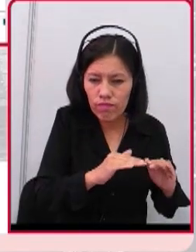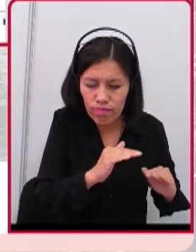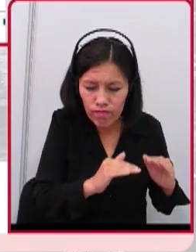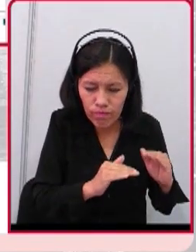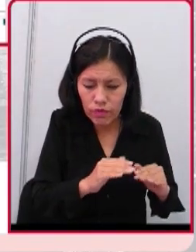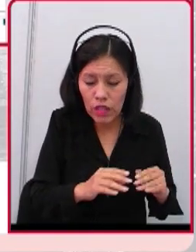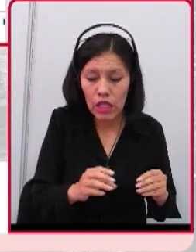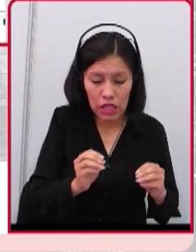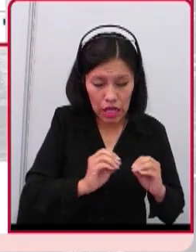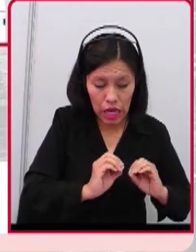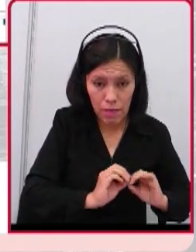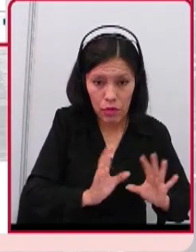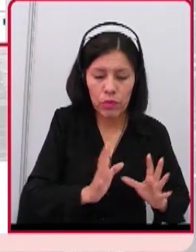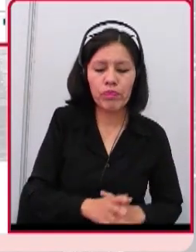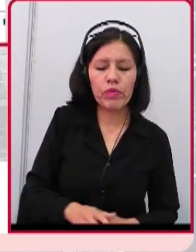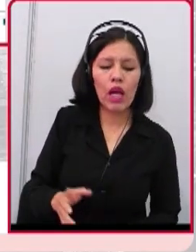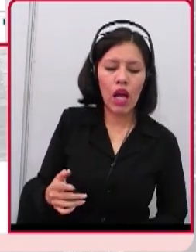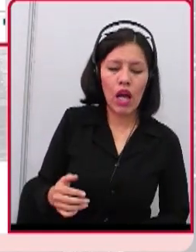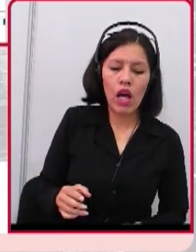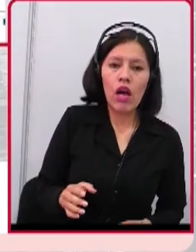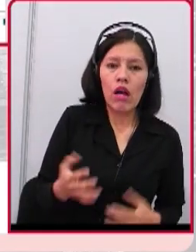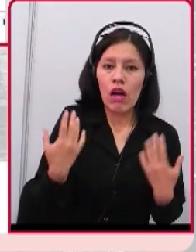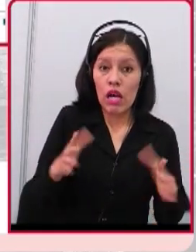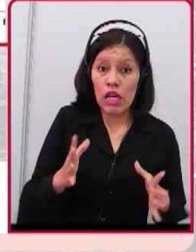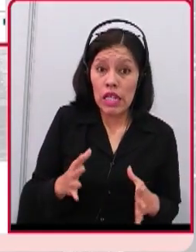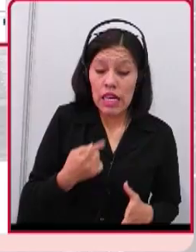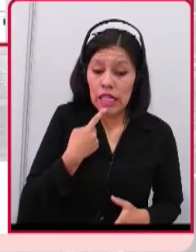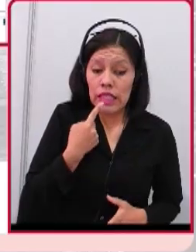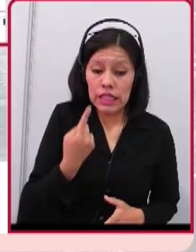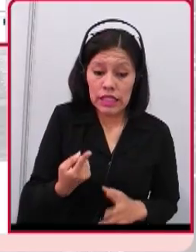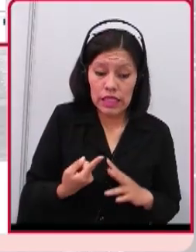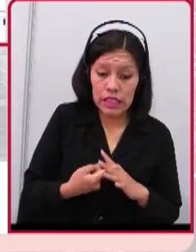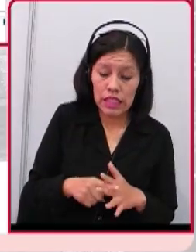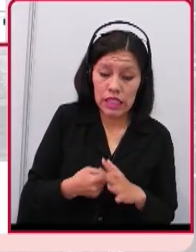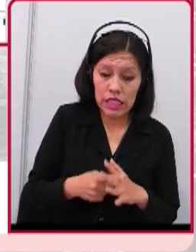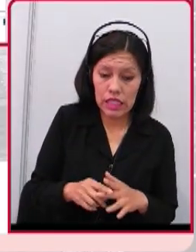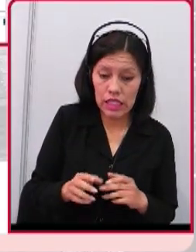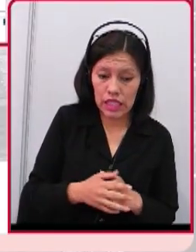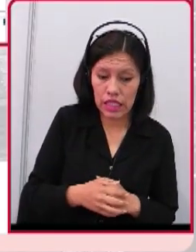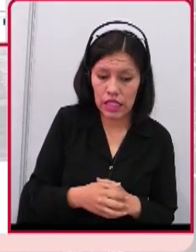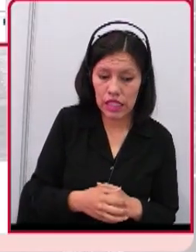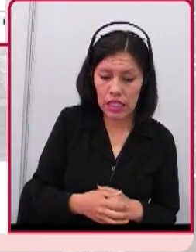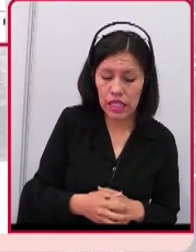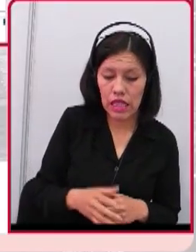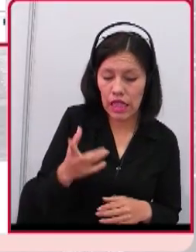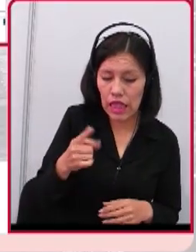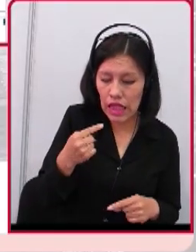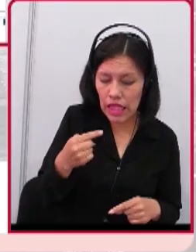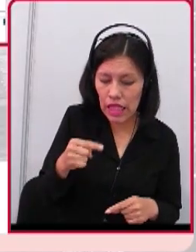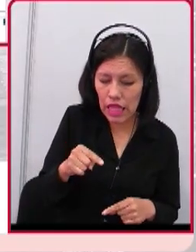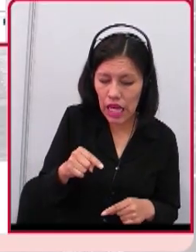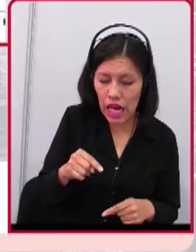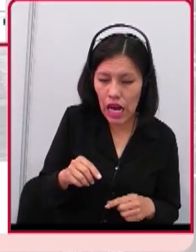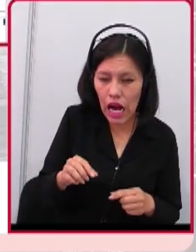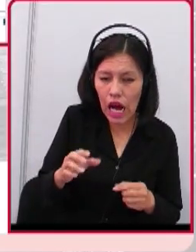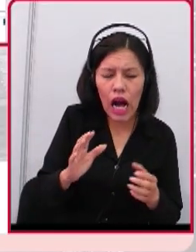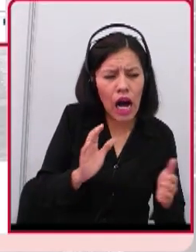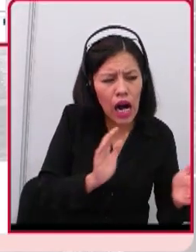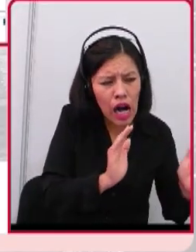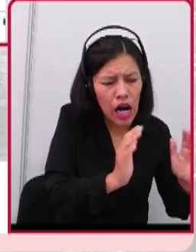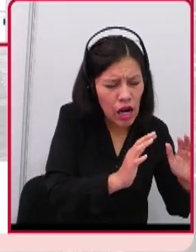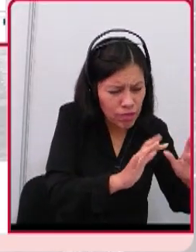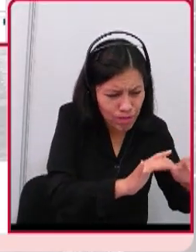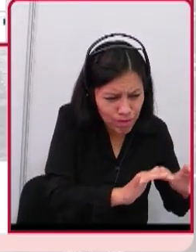Ok, como les mencioné inicialmente, trabajamos la simulación geológica para las variables